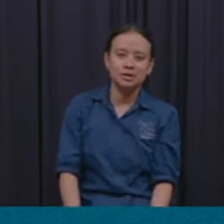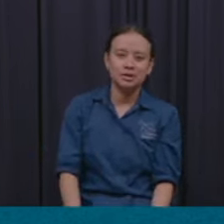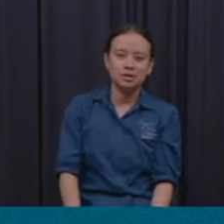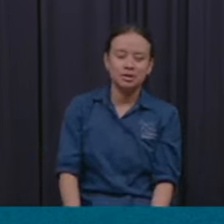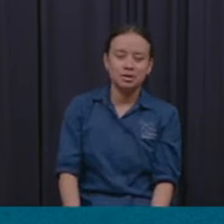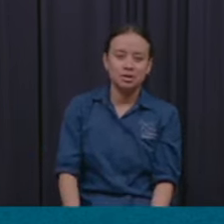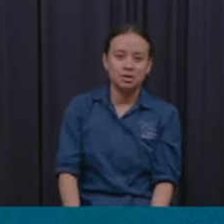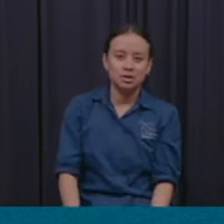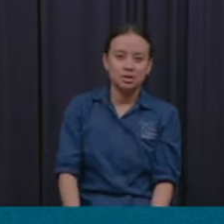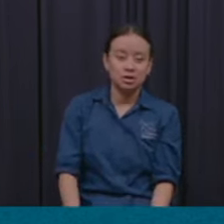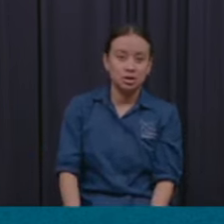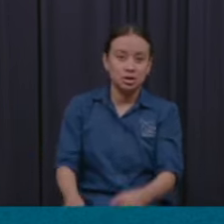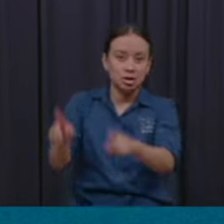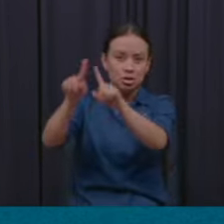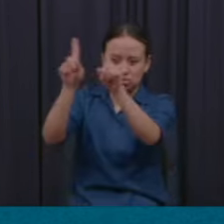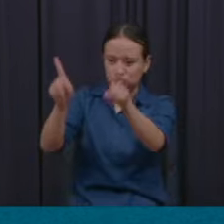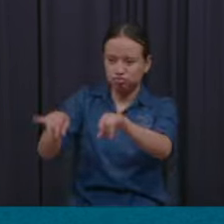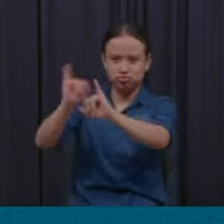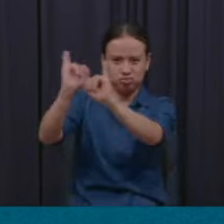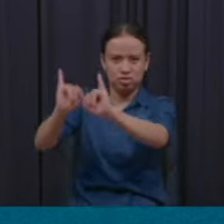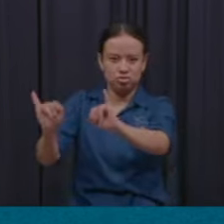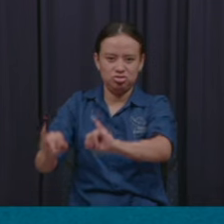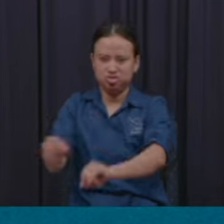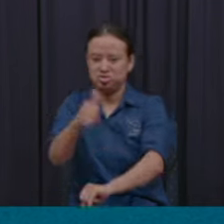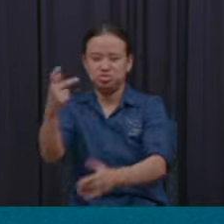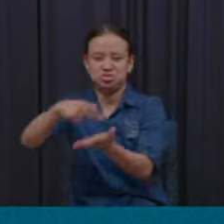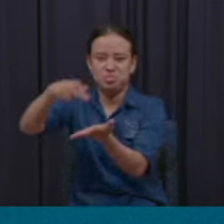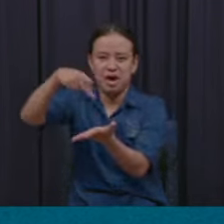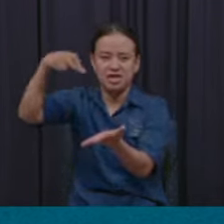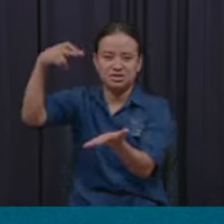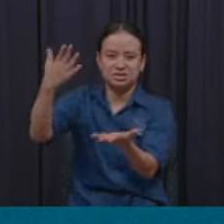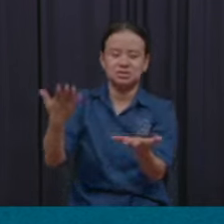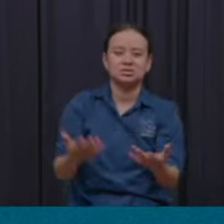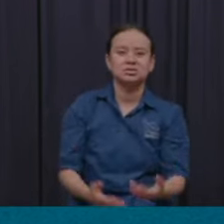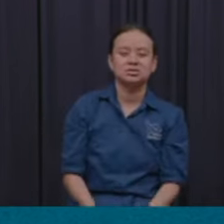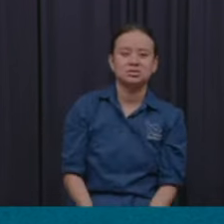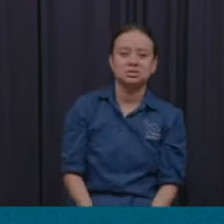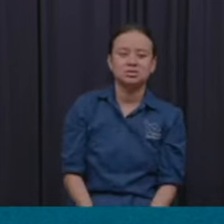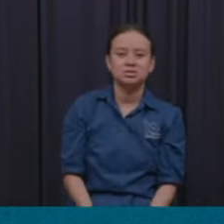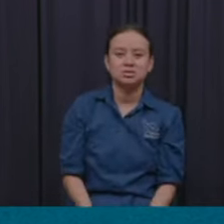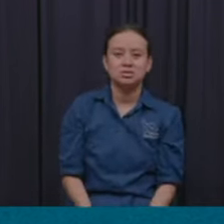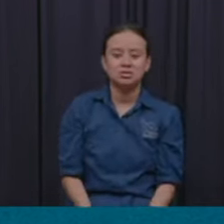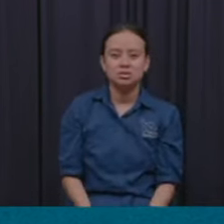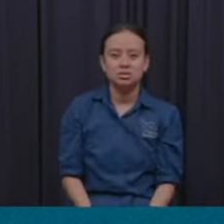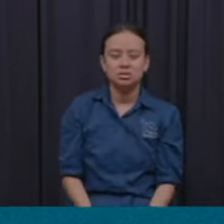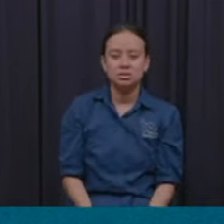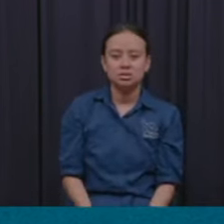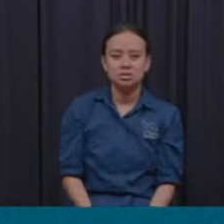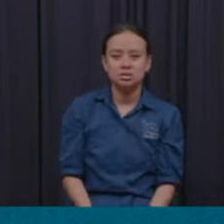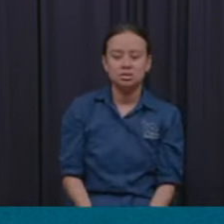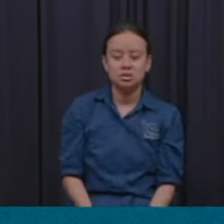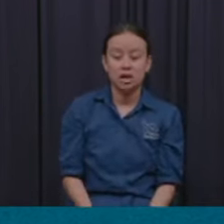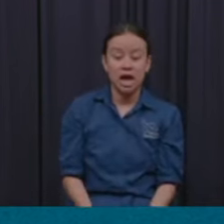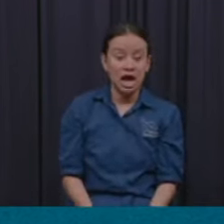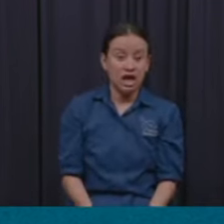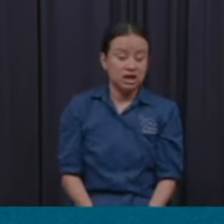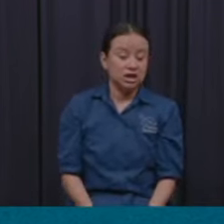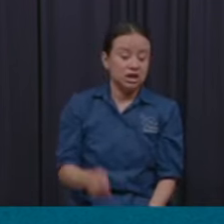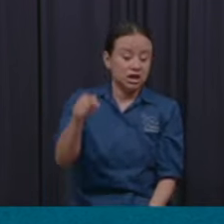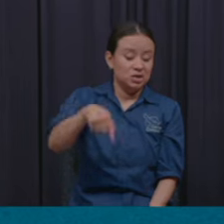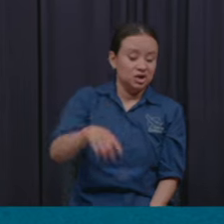Imágenes de dioses africanos. ¿Sabe usted que ahora se lo ponen a los niños en comiquitas y les enseñan a ellos a